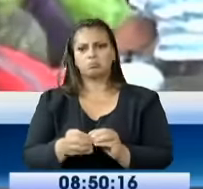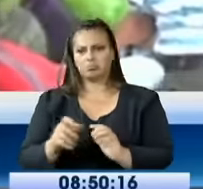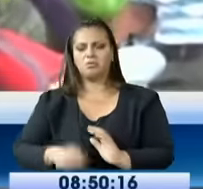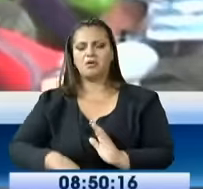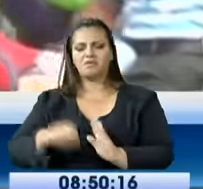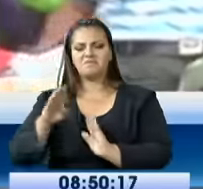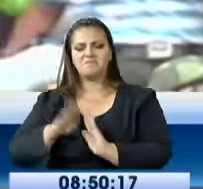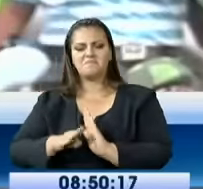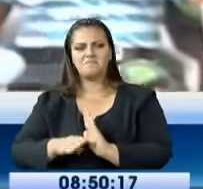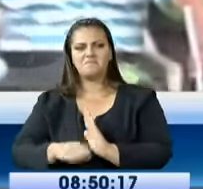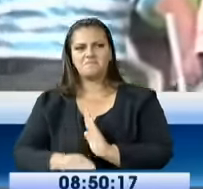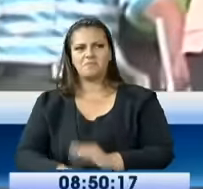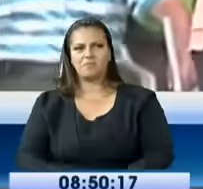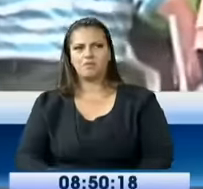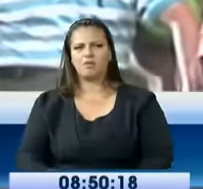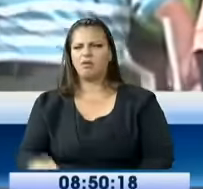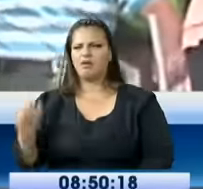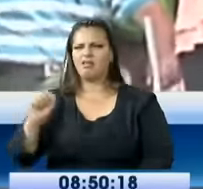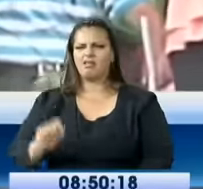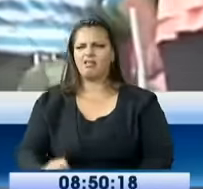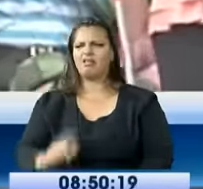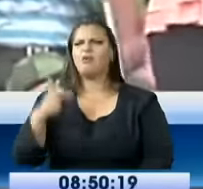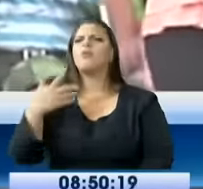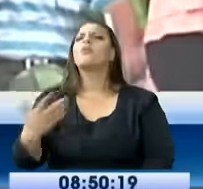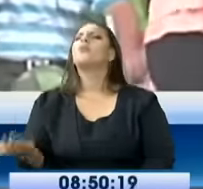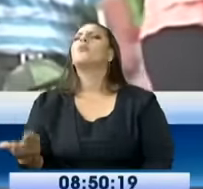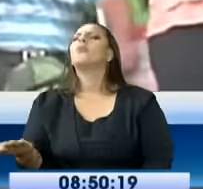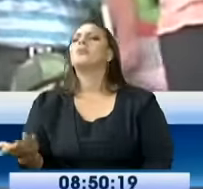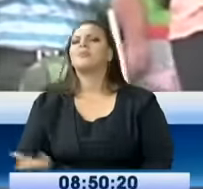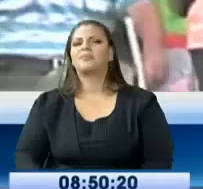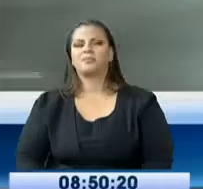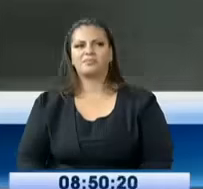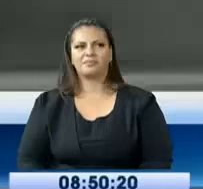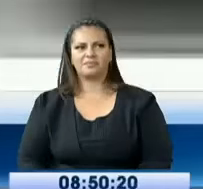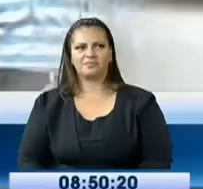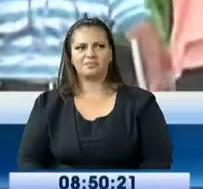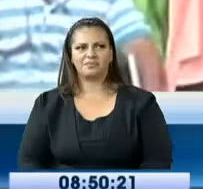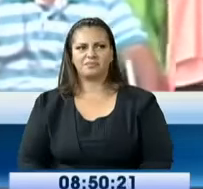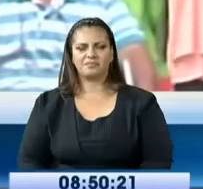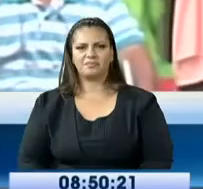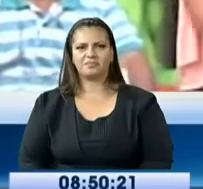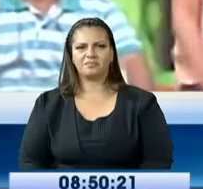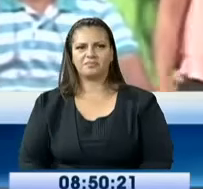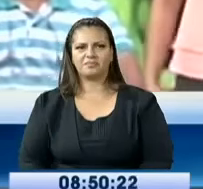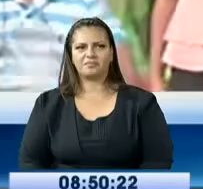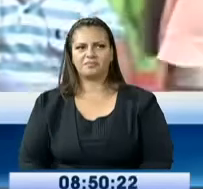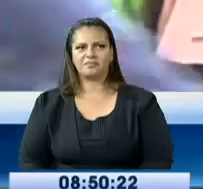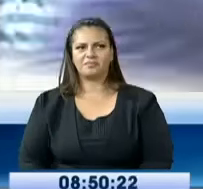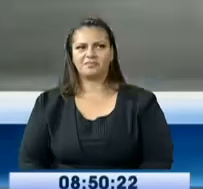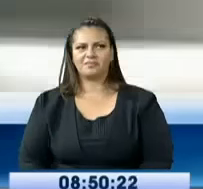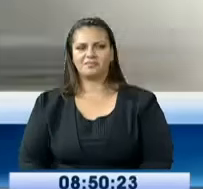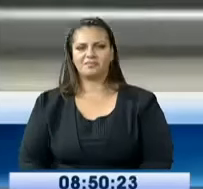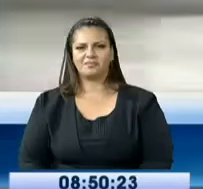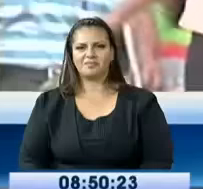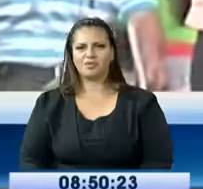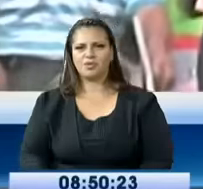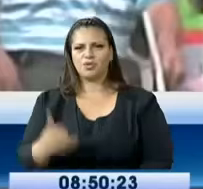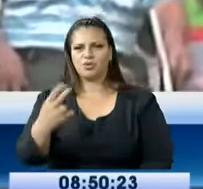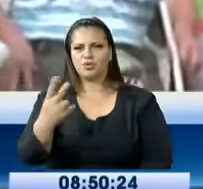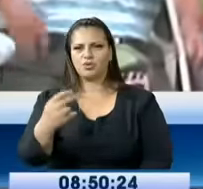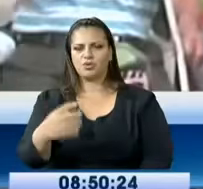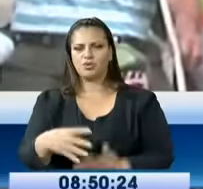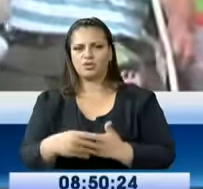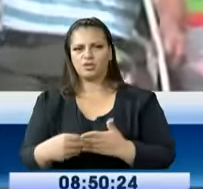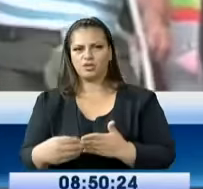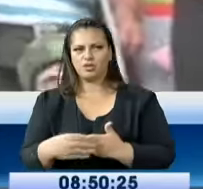económico. Y el más caro, el más elaborado, obviamente, porque es el más elaborado. El barril del chavo, que vale $12. O sea, me refiero a